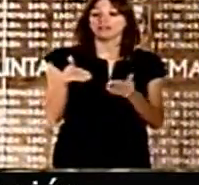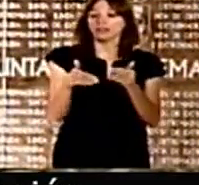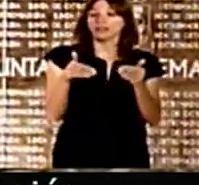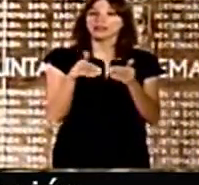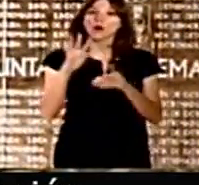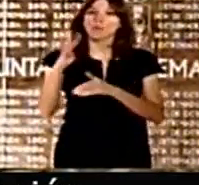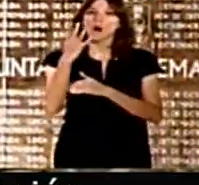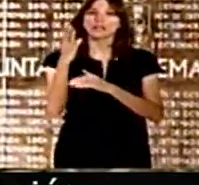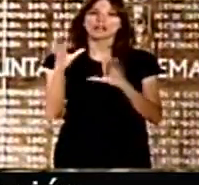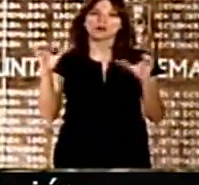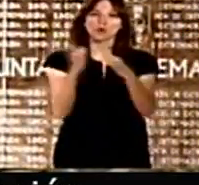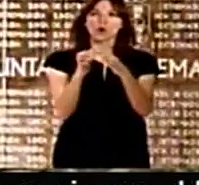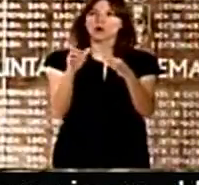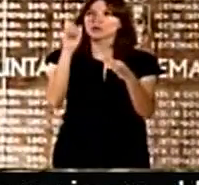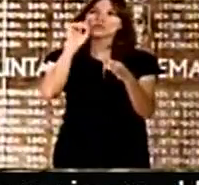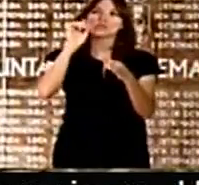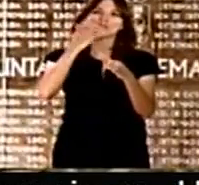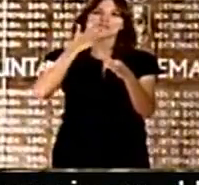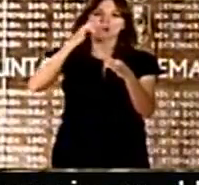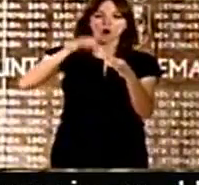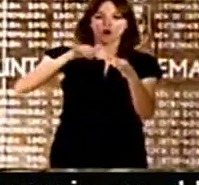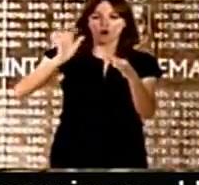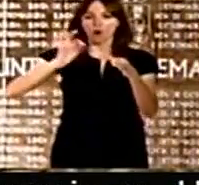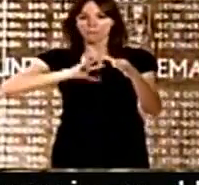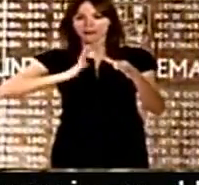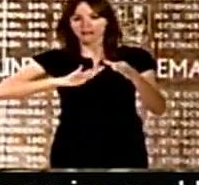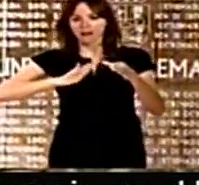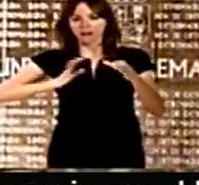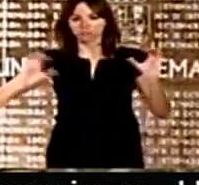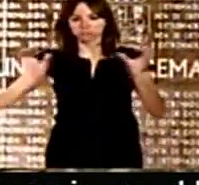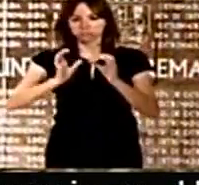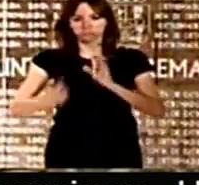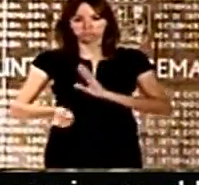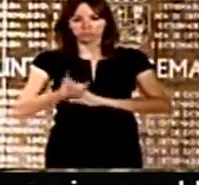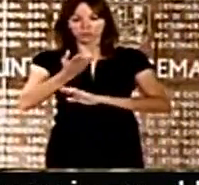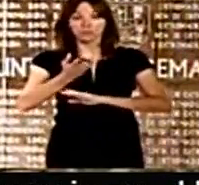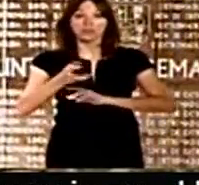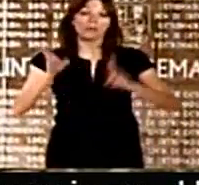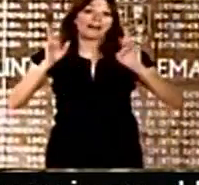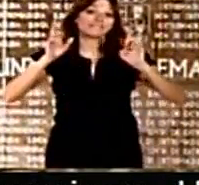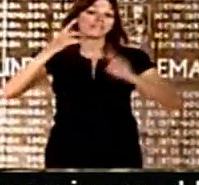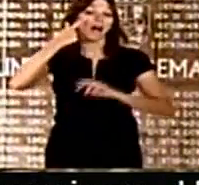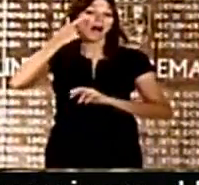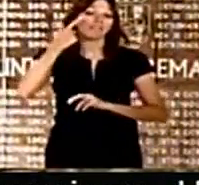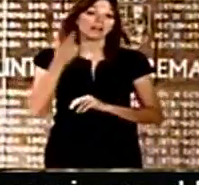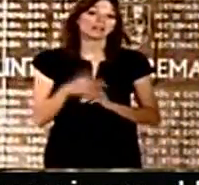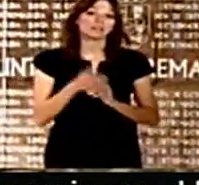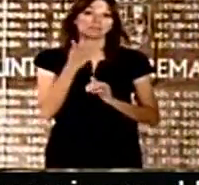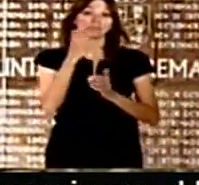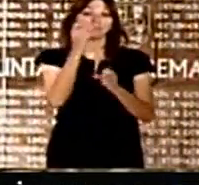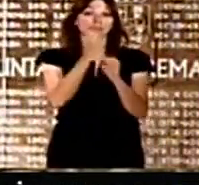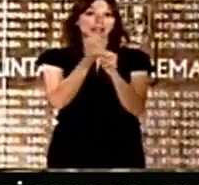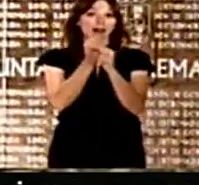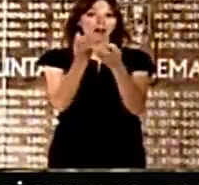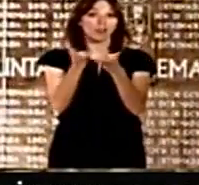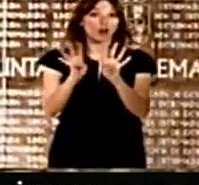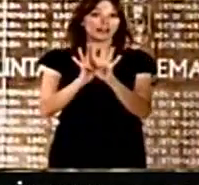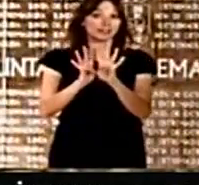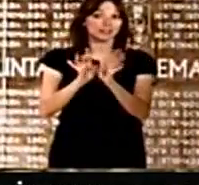en agenda, no sé si hoy o mañana, y esperemos, como siempre hemos dicho, pues que los trabajadores que salgan